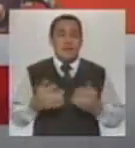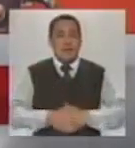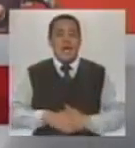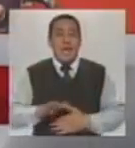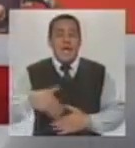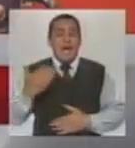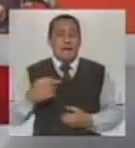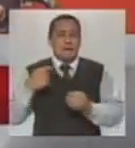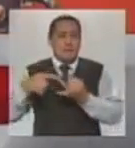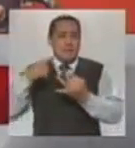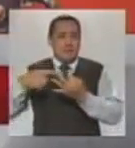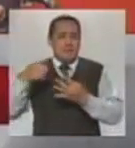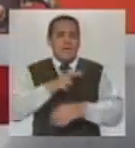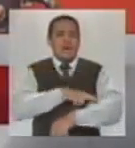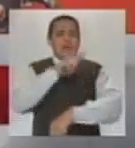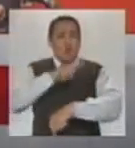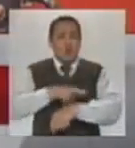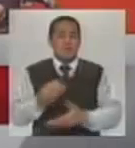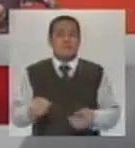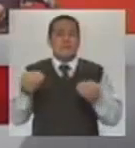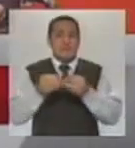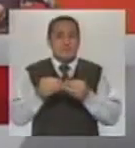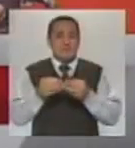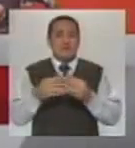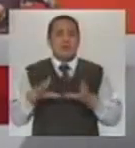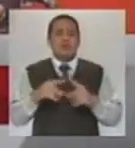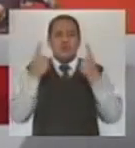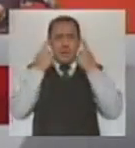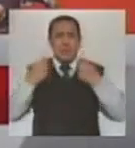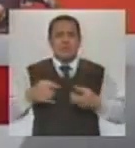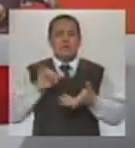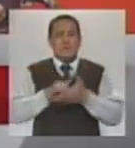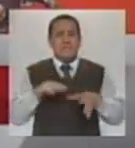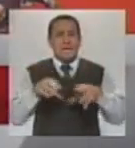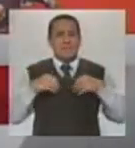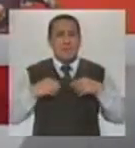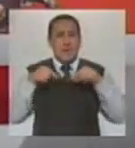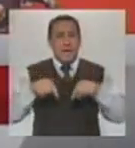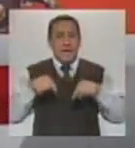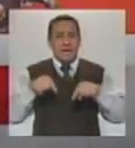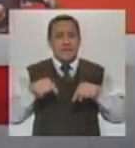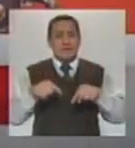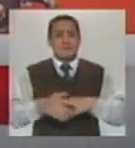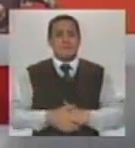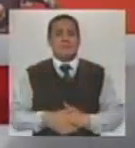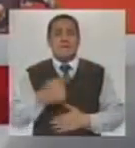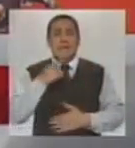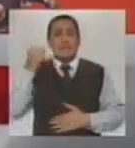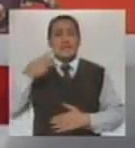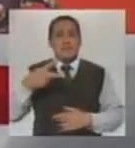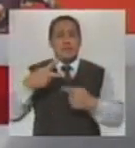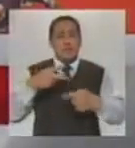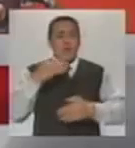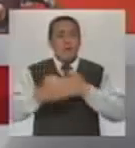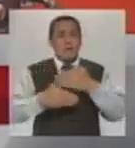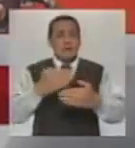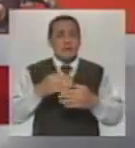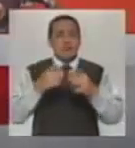y se han ido sumando algunas regiones más. Los acuerdos que se han tomado acá, esta es la segunda etapa de un